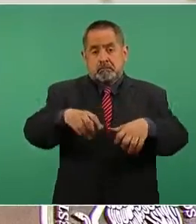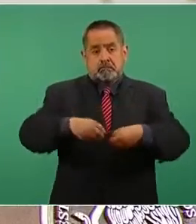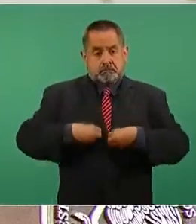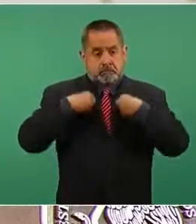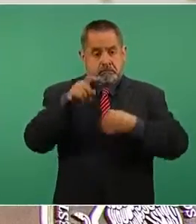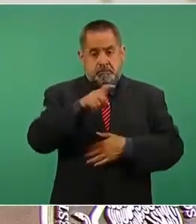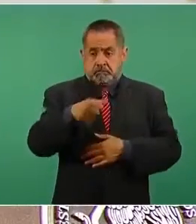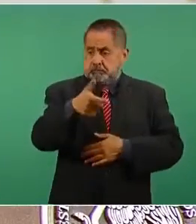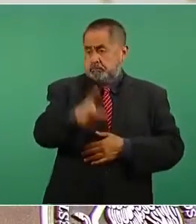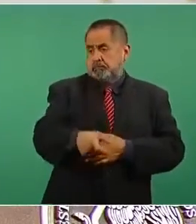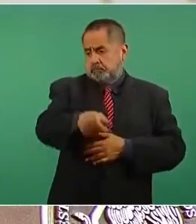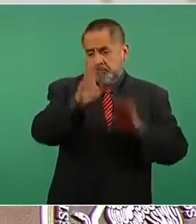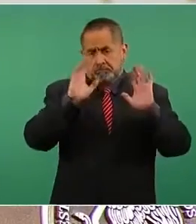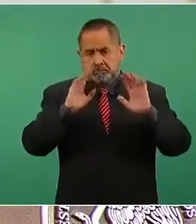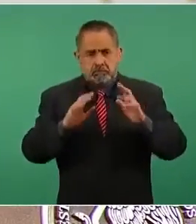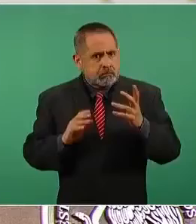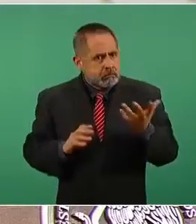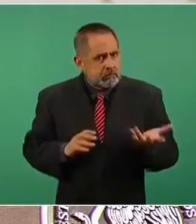Nosotros también